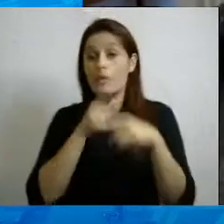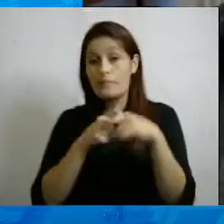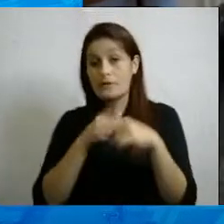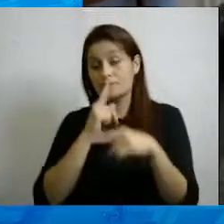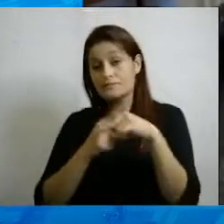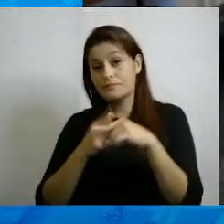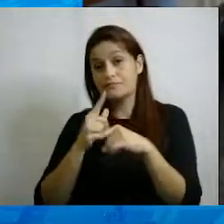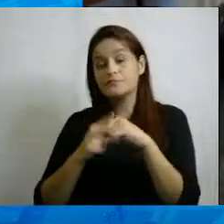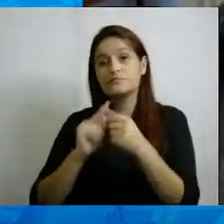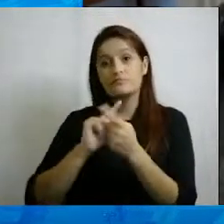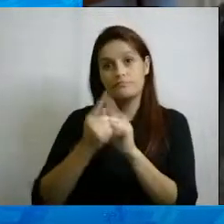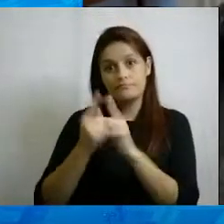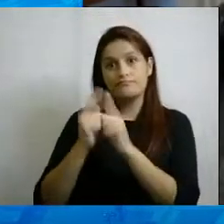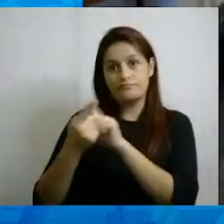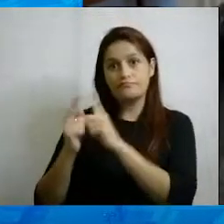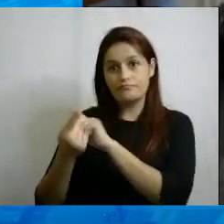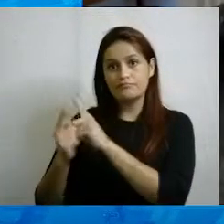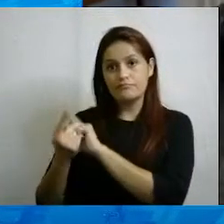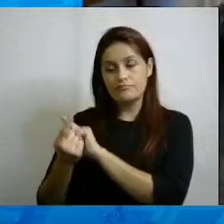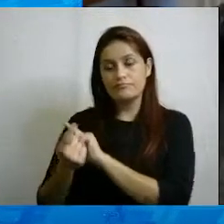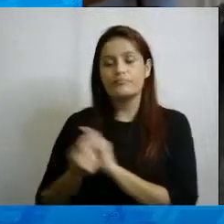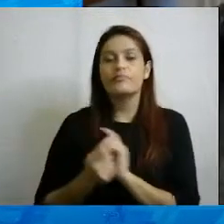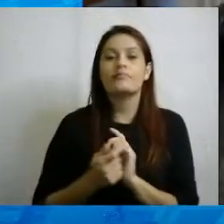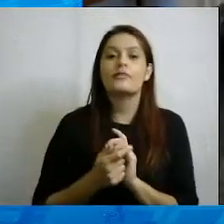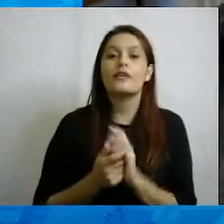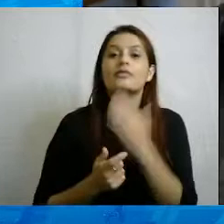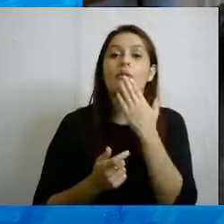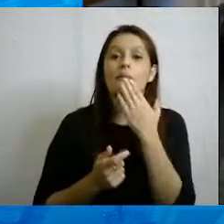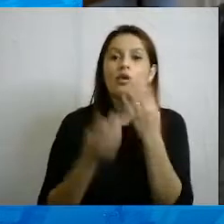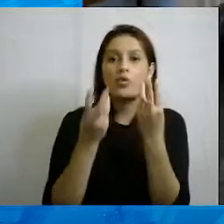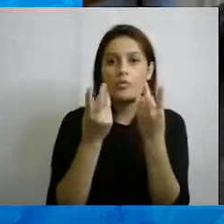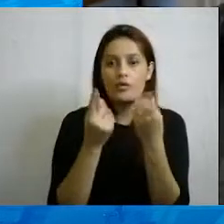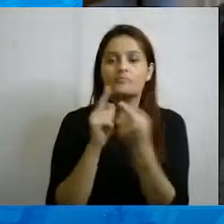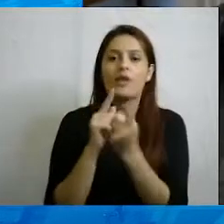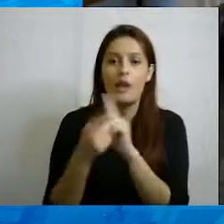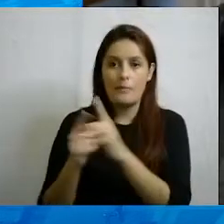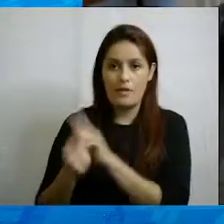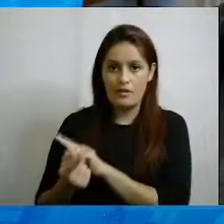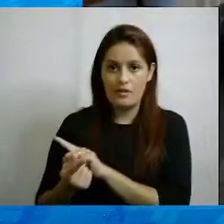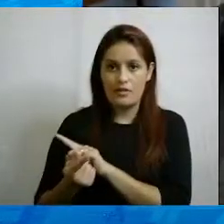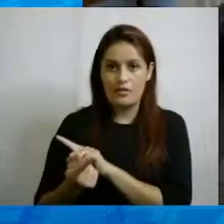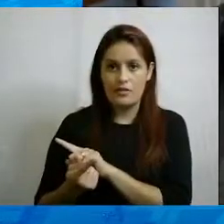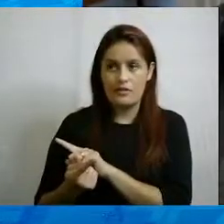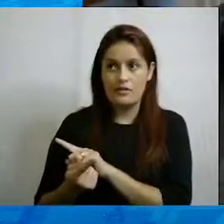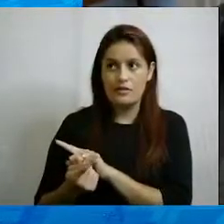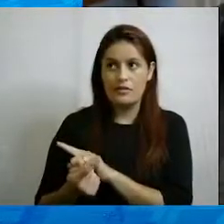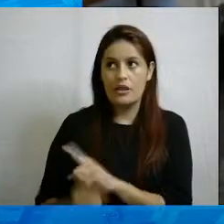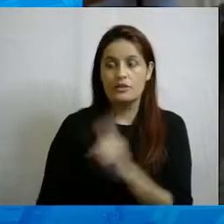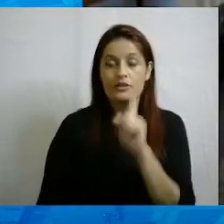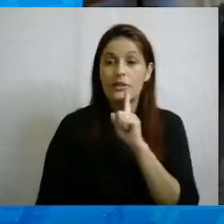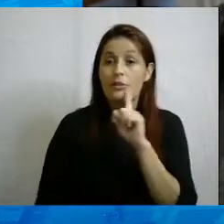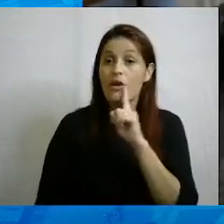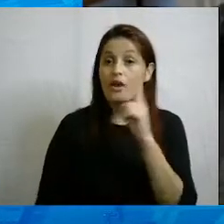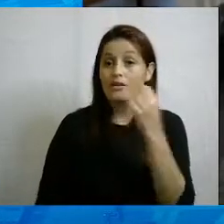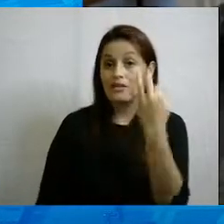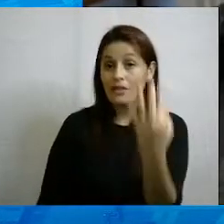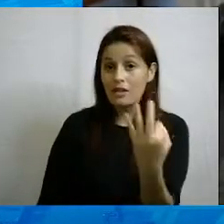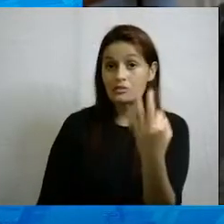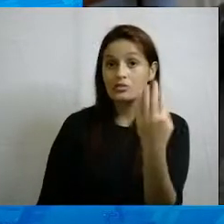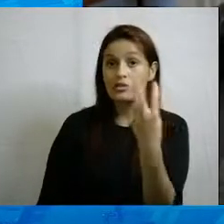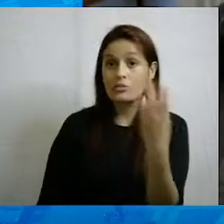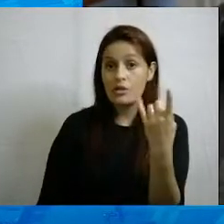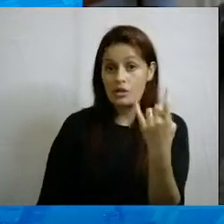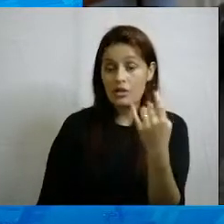camino hemos ido también cambiando y las numeraciones igual. Hemos llegado a tener hasta 3 numeraciones en nuestros